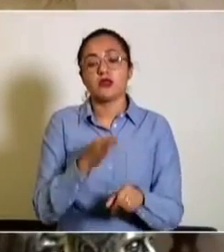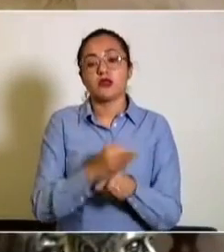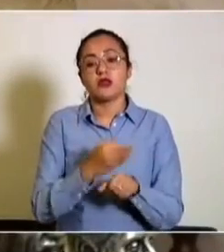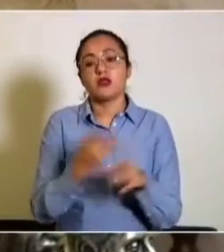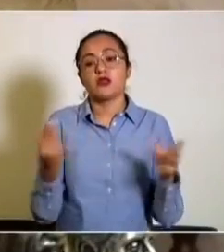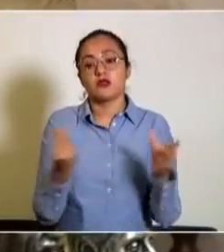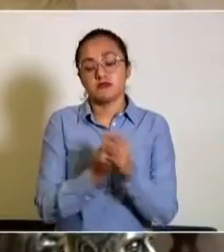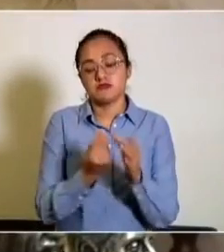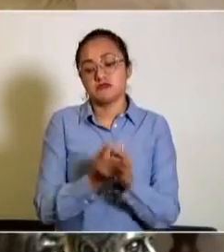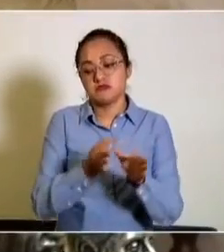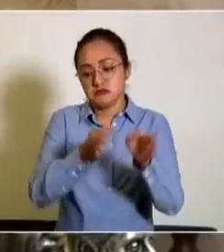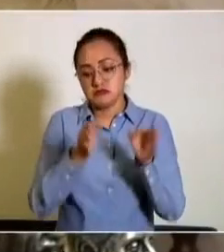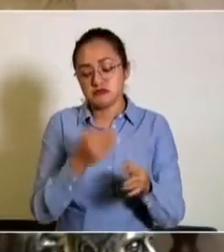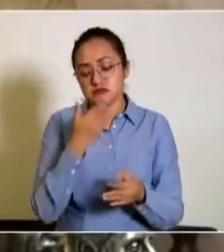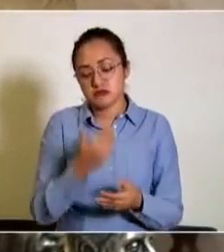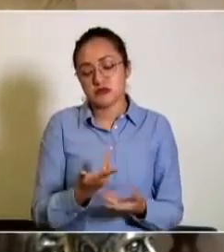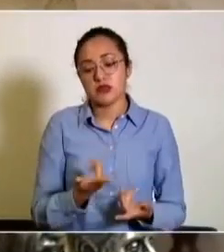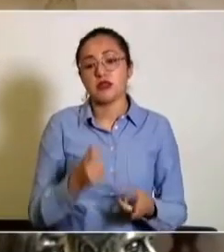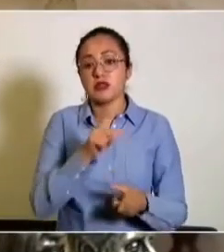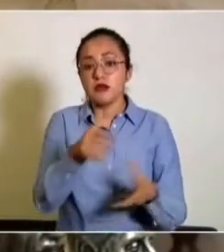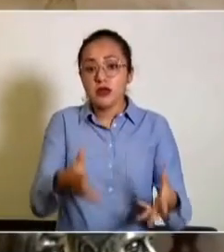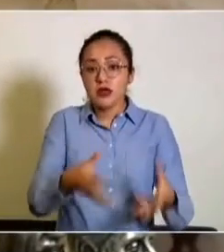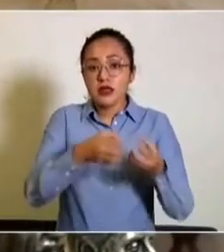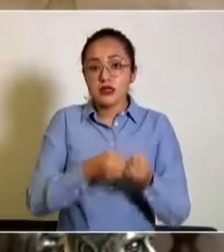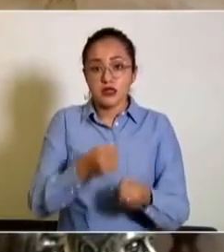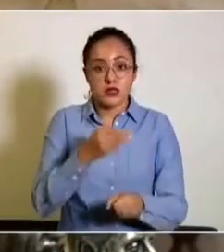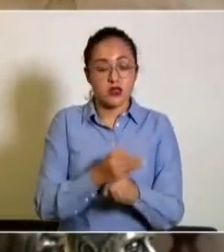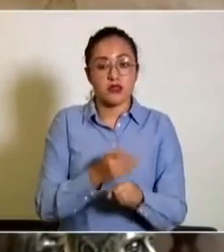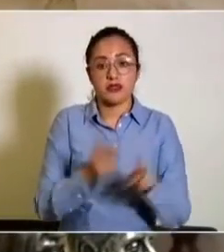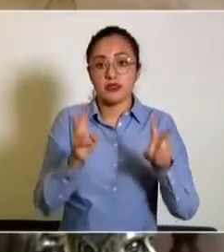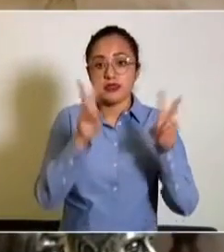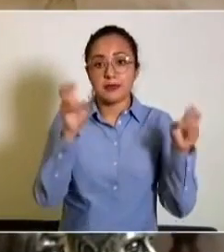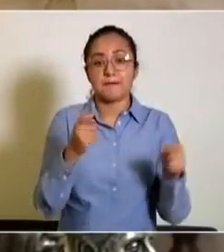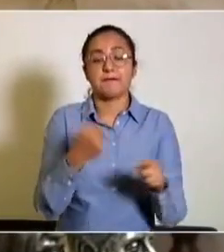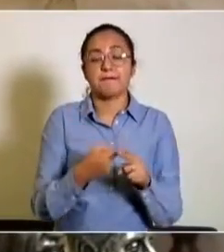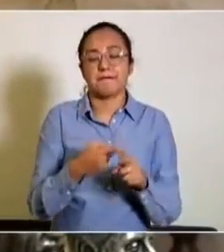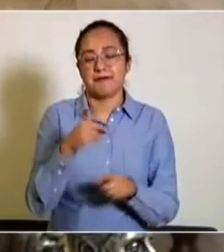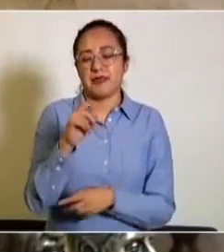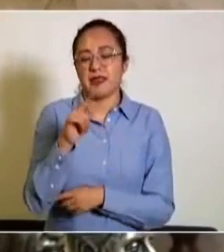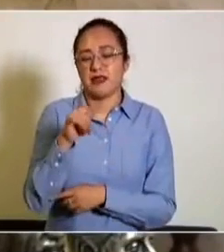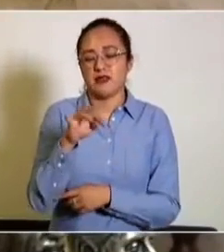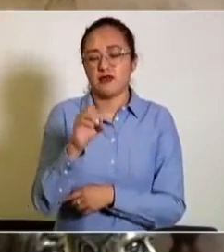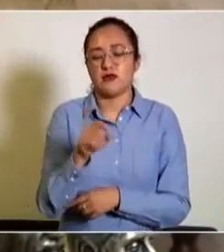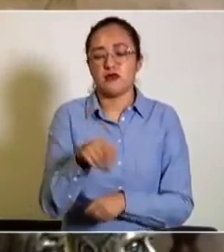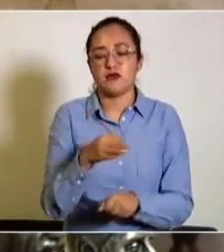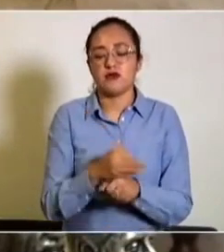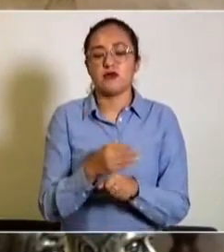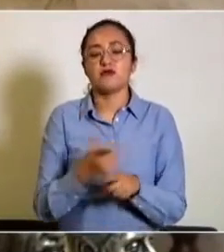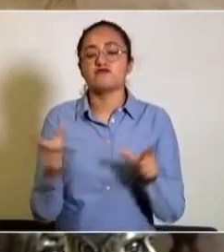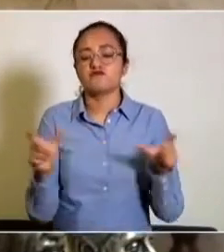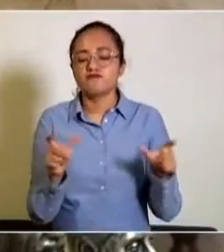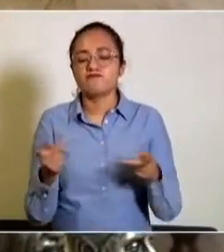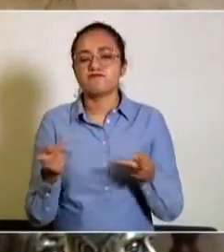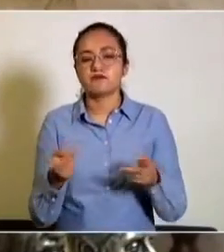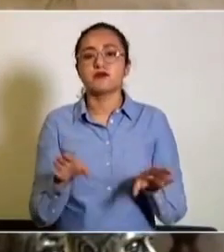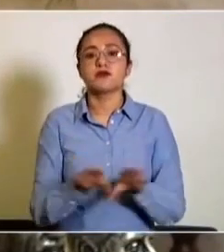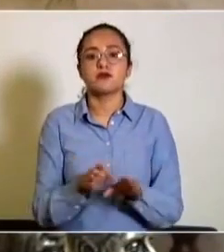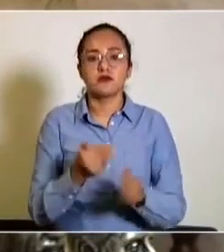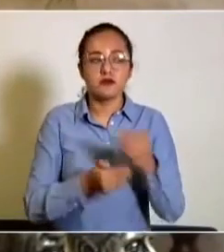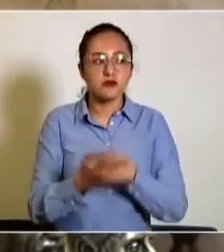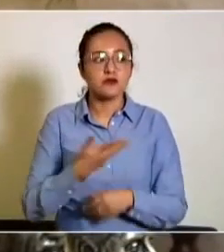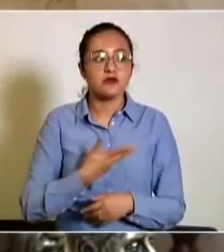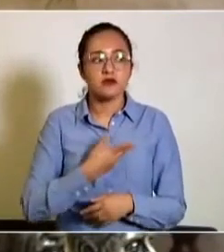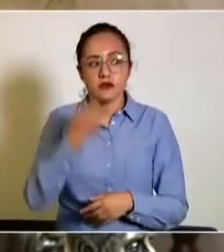asunto virtuoso y recuperemos en este tema de este delito una estrategia que teníamos en marcha